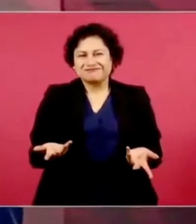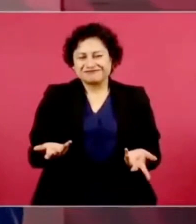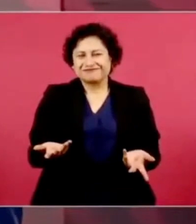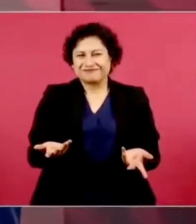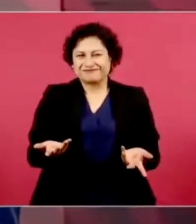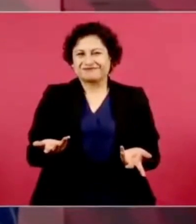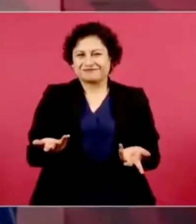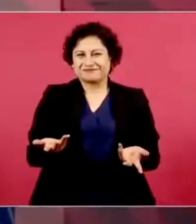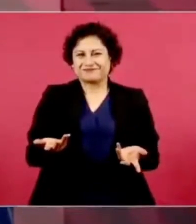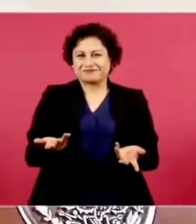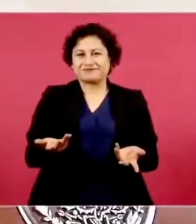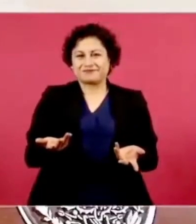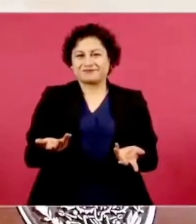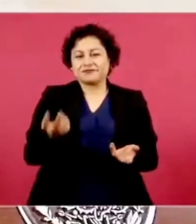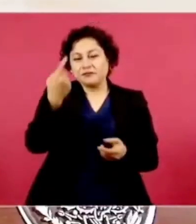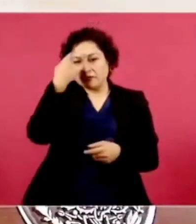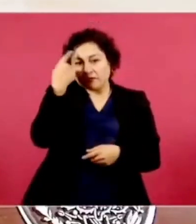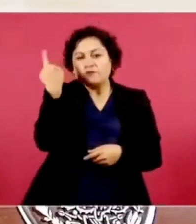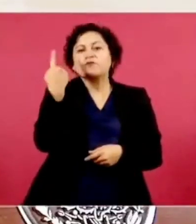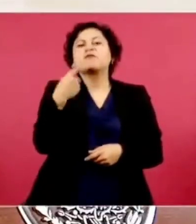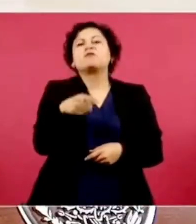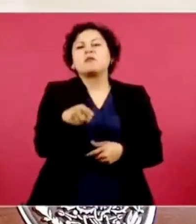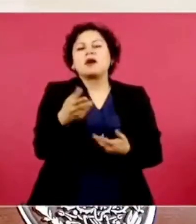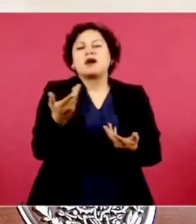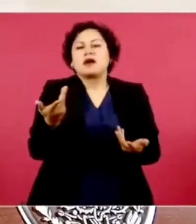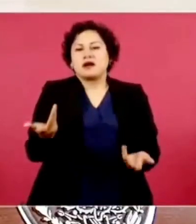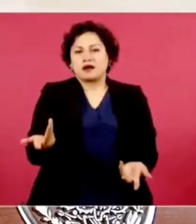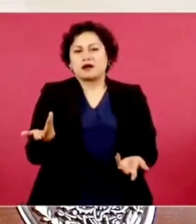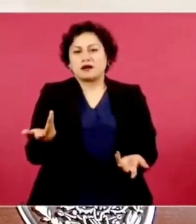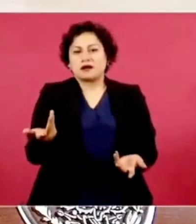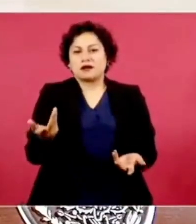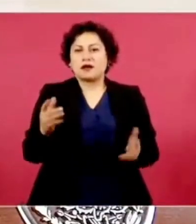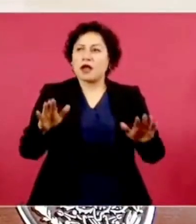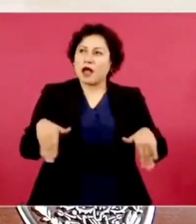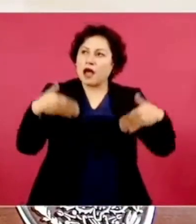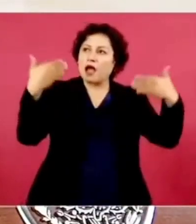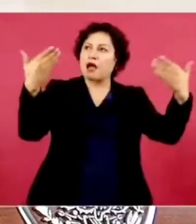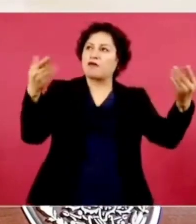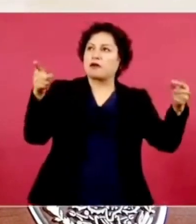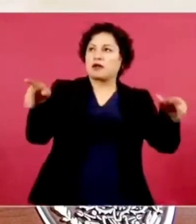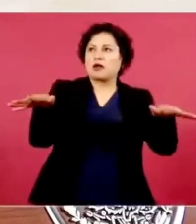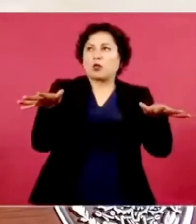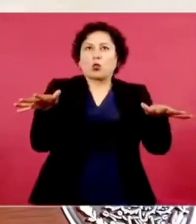seguir con la sumisión, ¿no? Y pensar que la modernidad